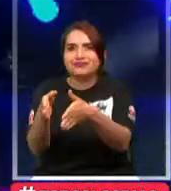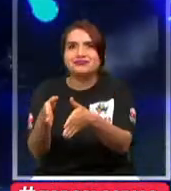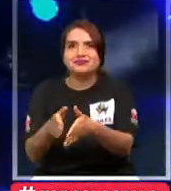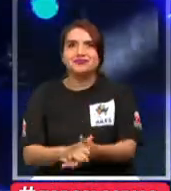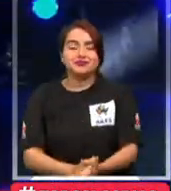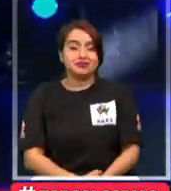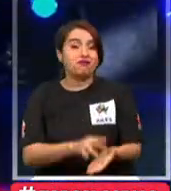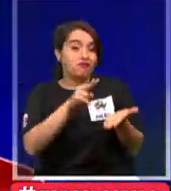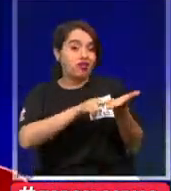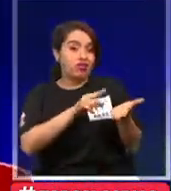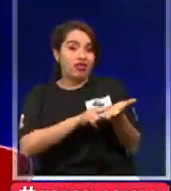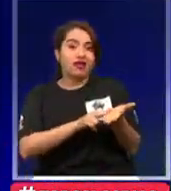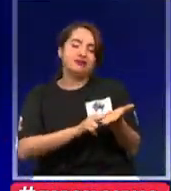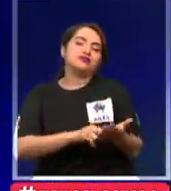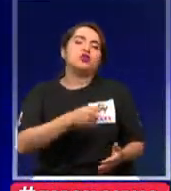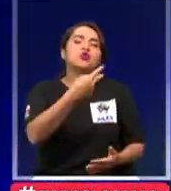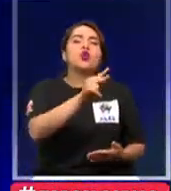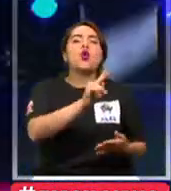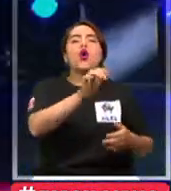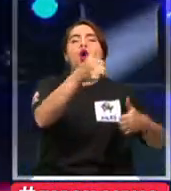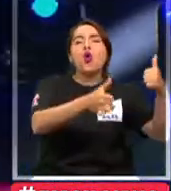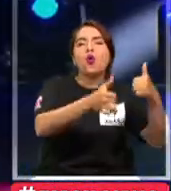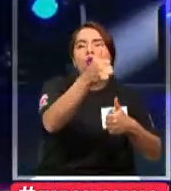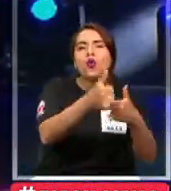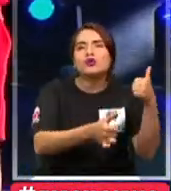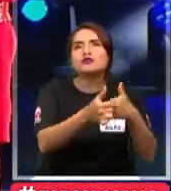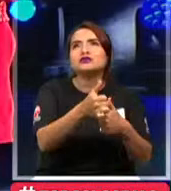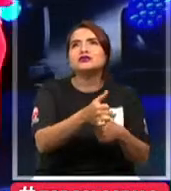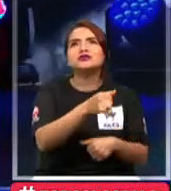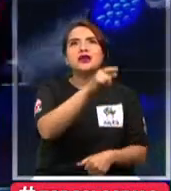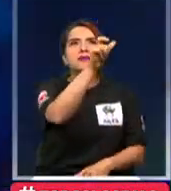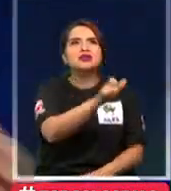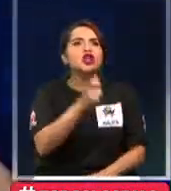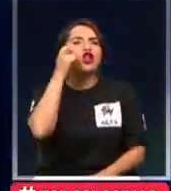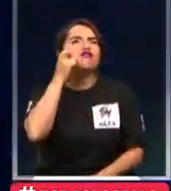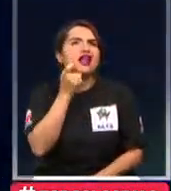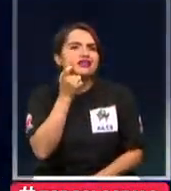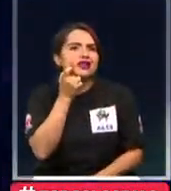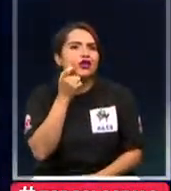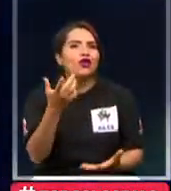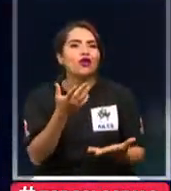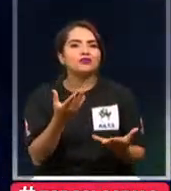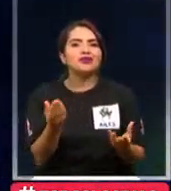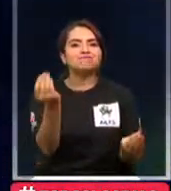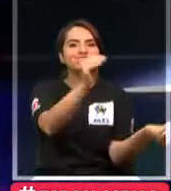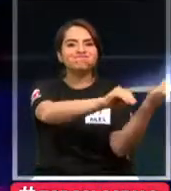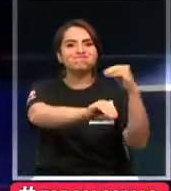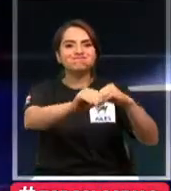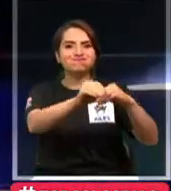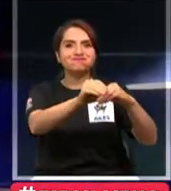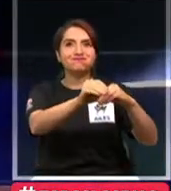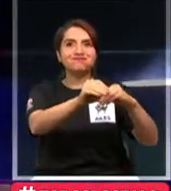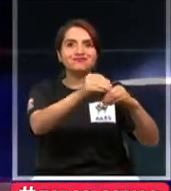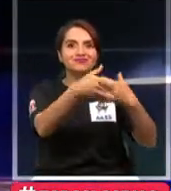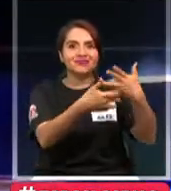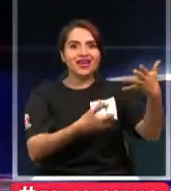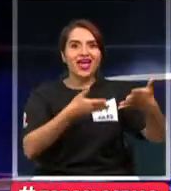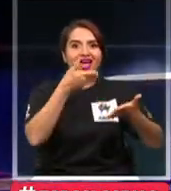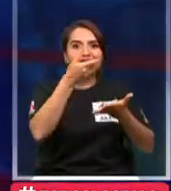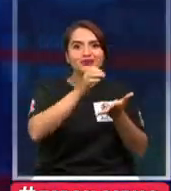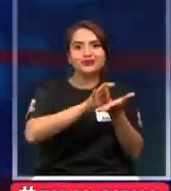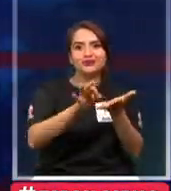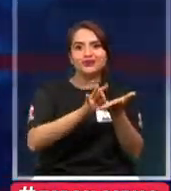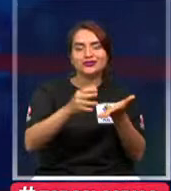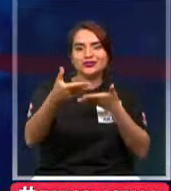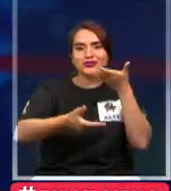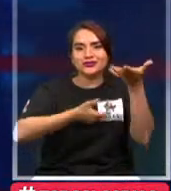más allá de sus concursos, creo que la faceta que tiene don Francisco como compositor, a mí me gusta mucho su